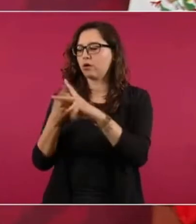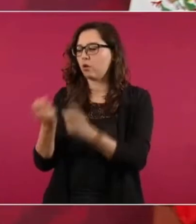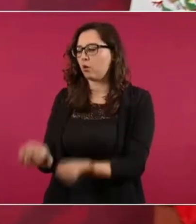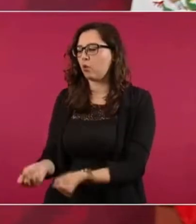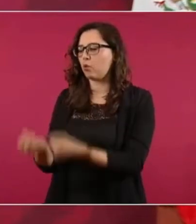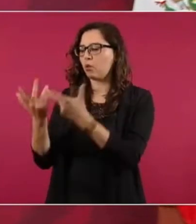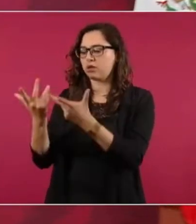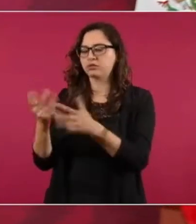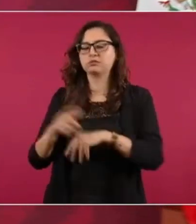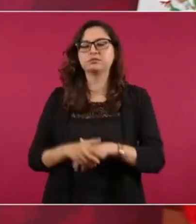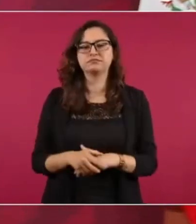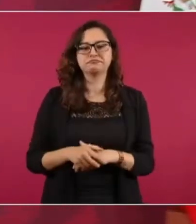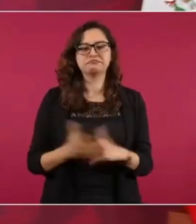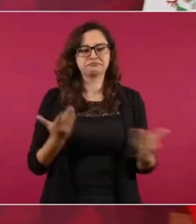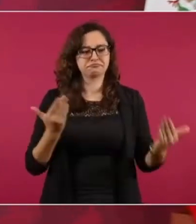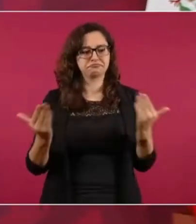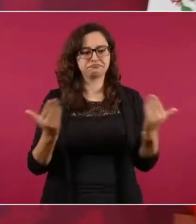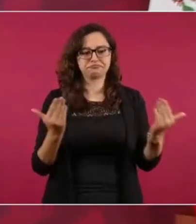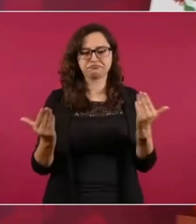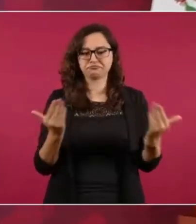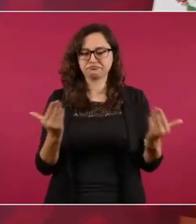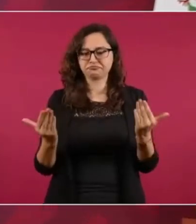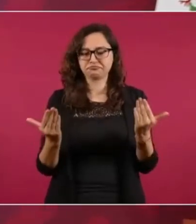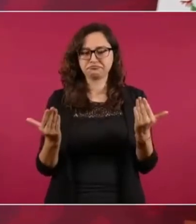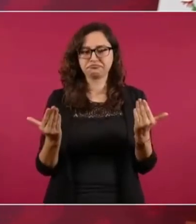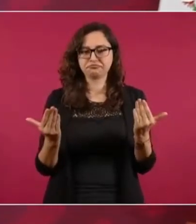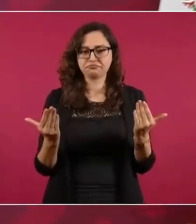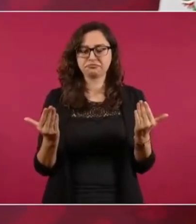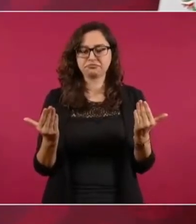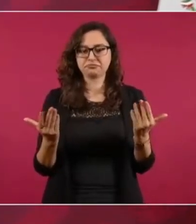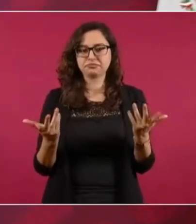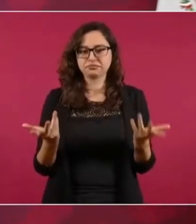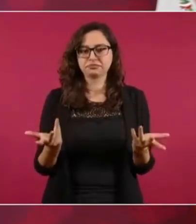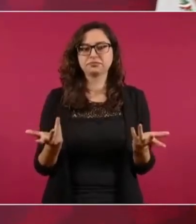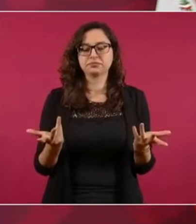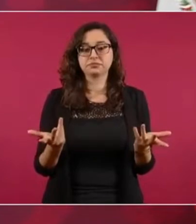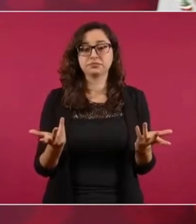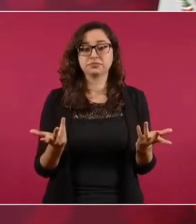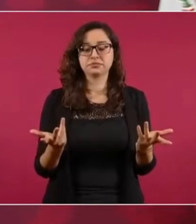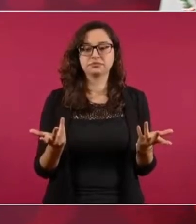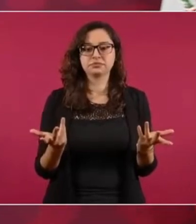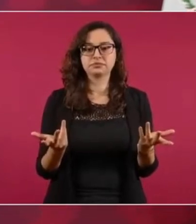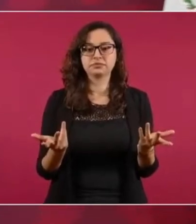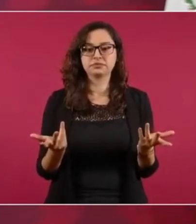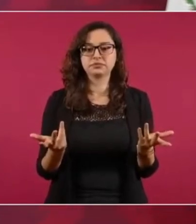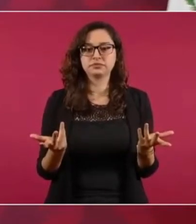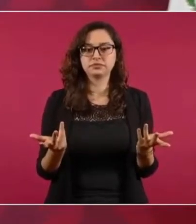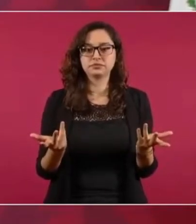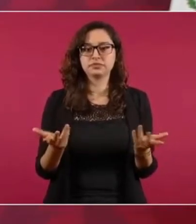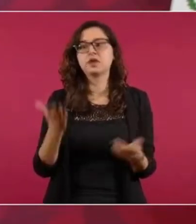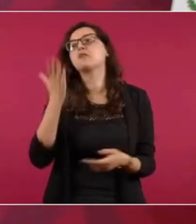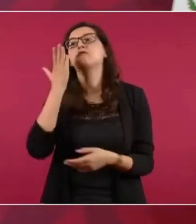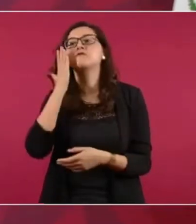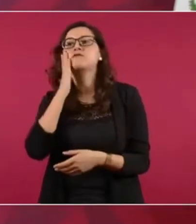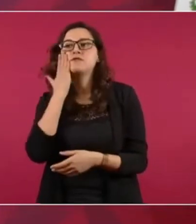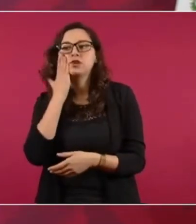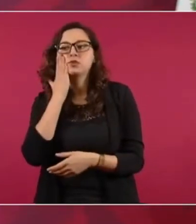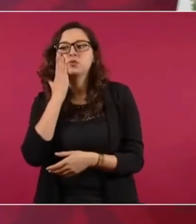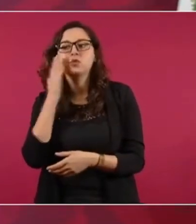los conectados o quienes interactúan en Face.